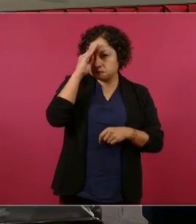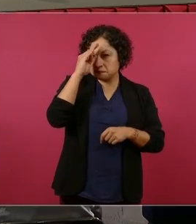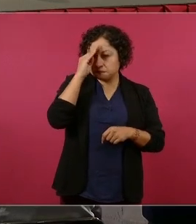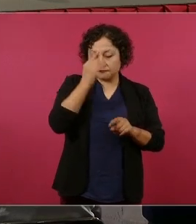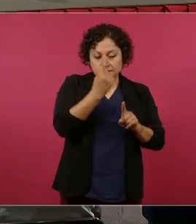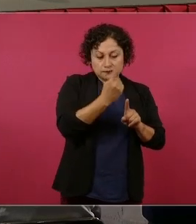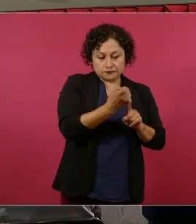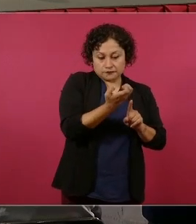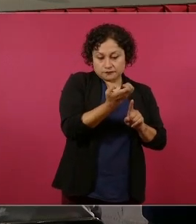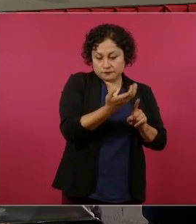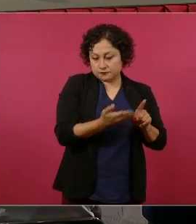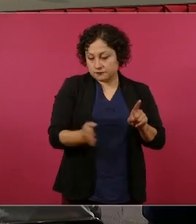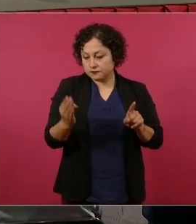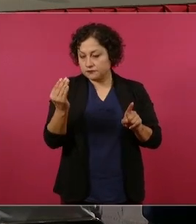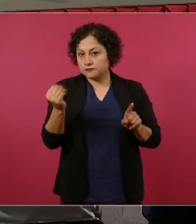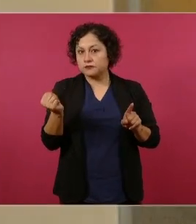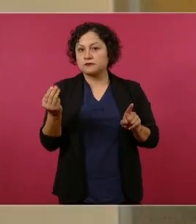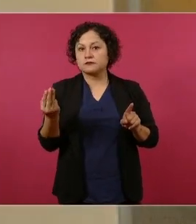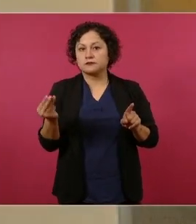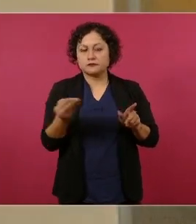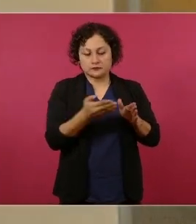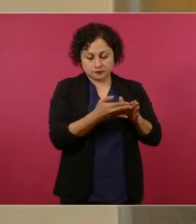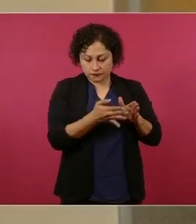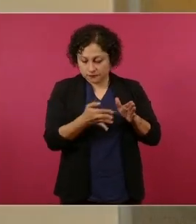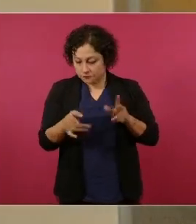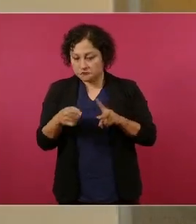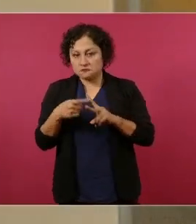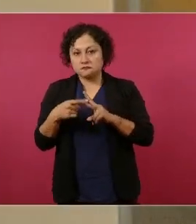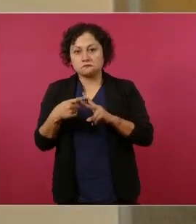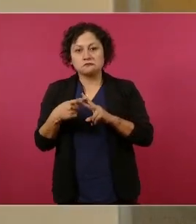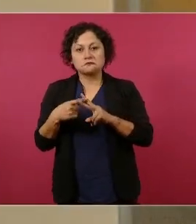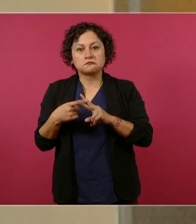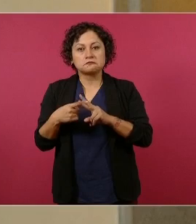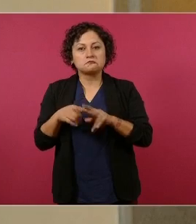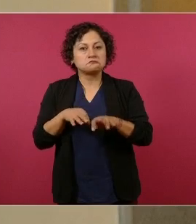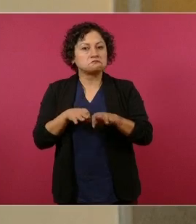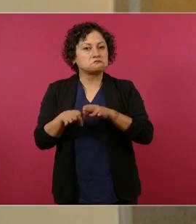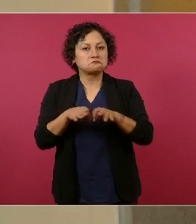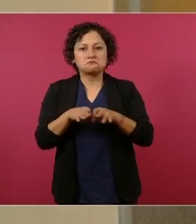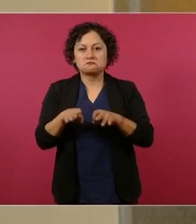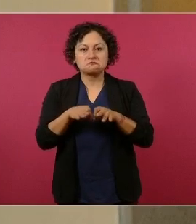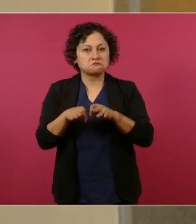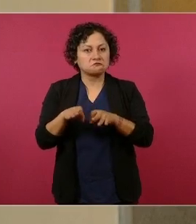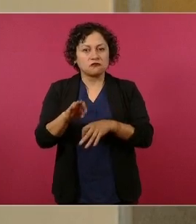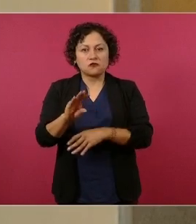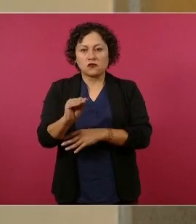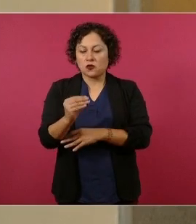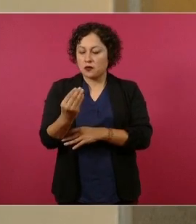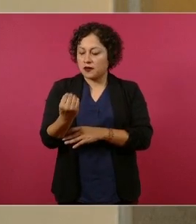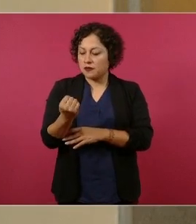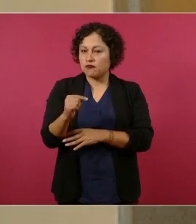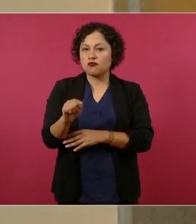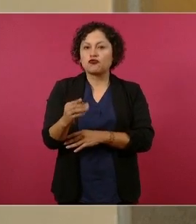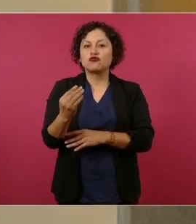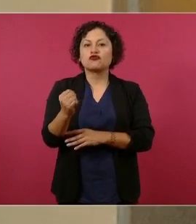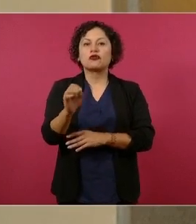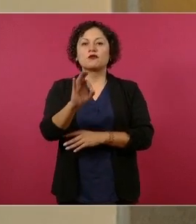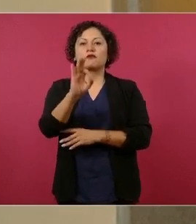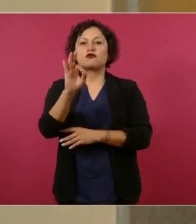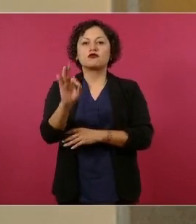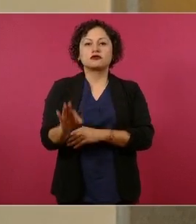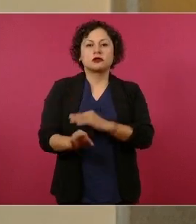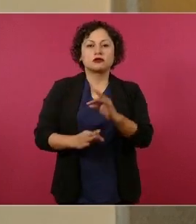mayo, el sistema ha mantenido su operación al 100%, un total del 99.9% del